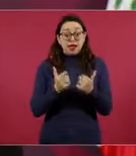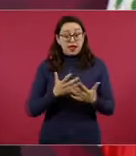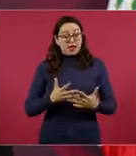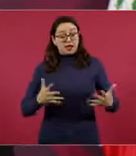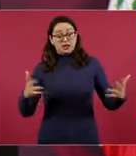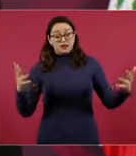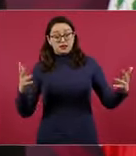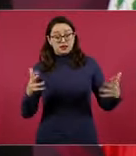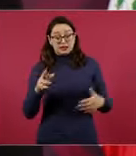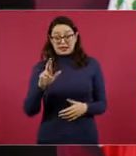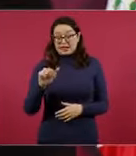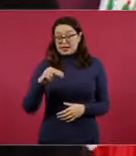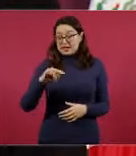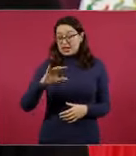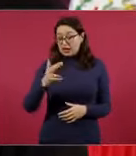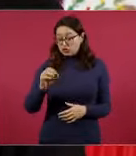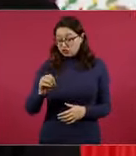Claro,